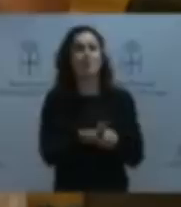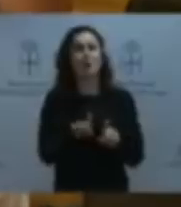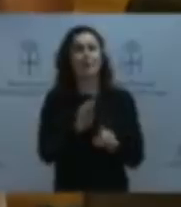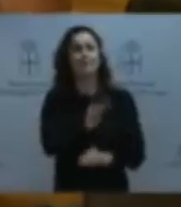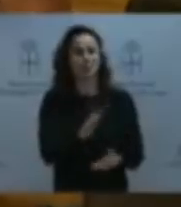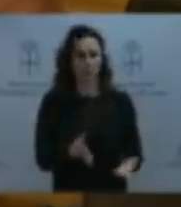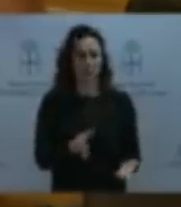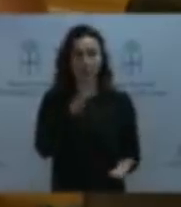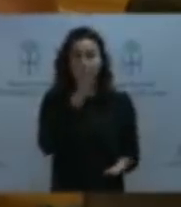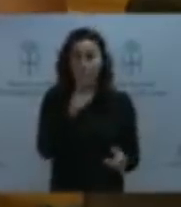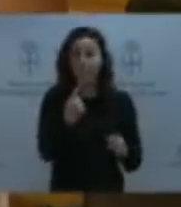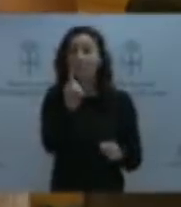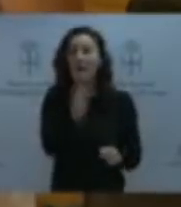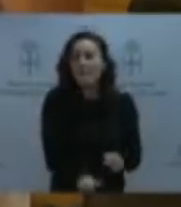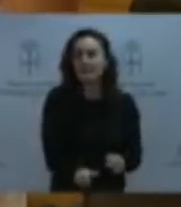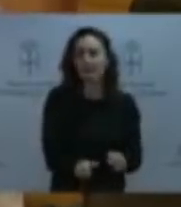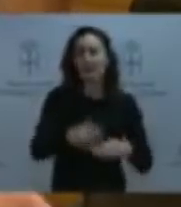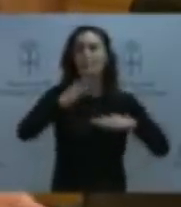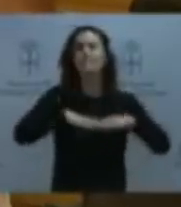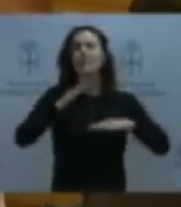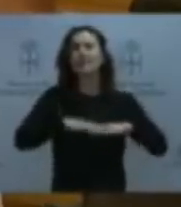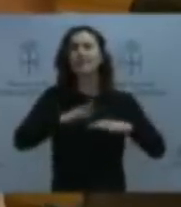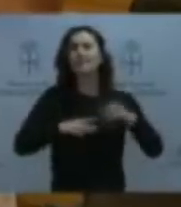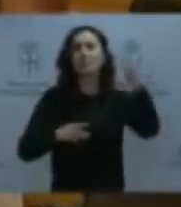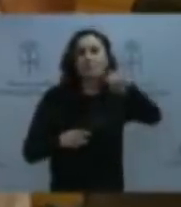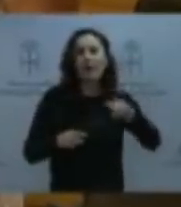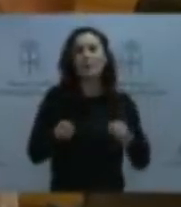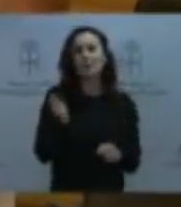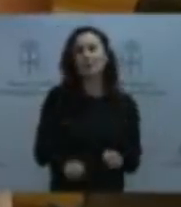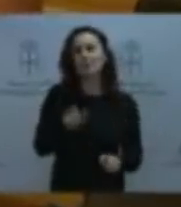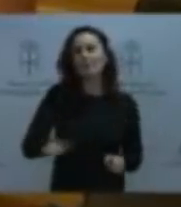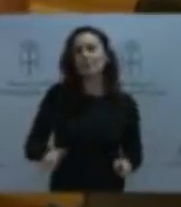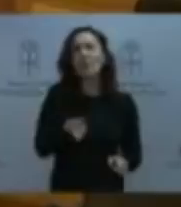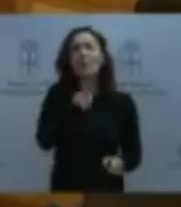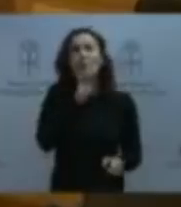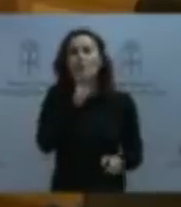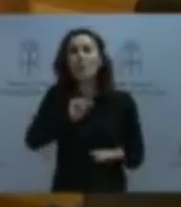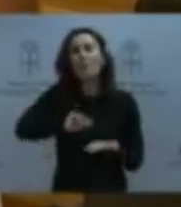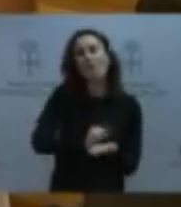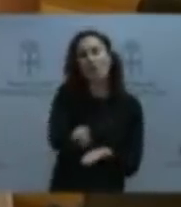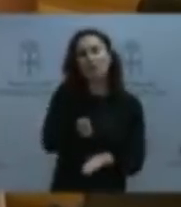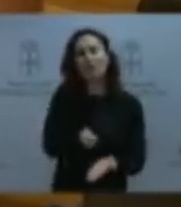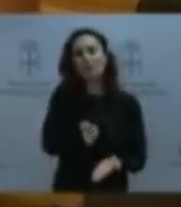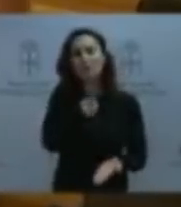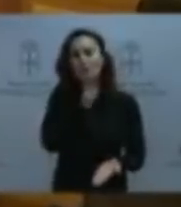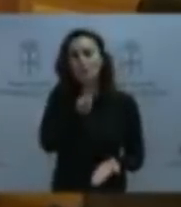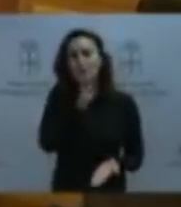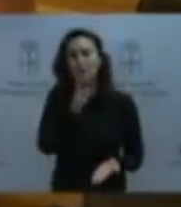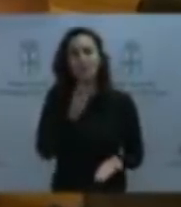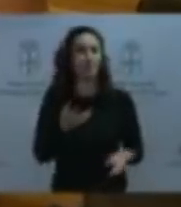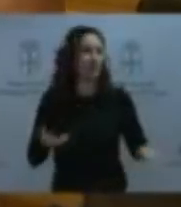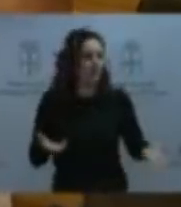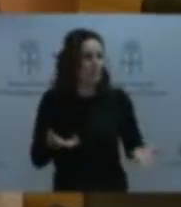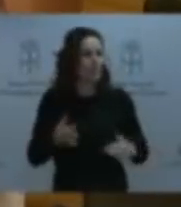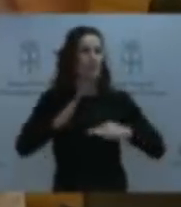sobre la arquitectura de la plantilla o los procedimientos de contratación sabe que una xugada como esta lle un torpeu a la línea